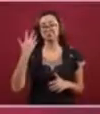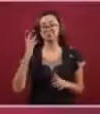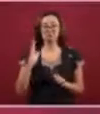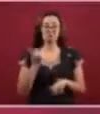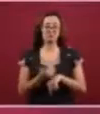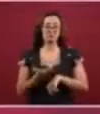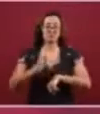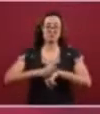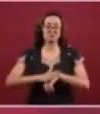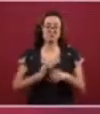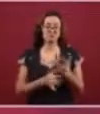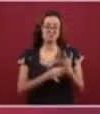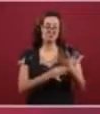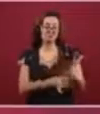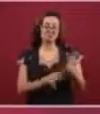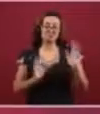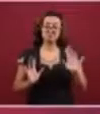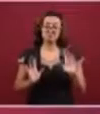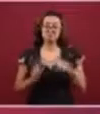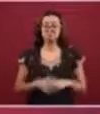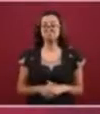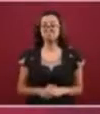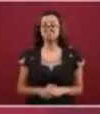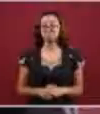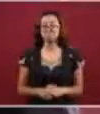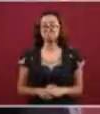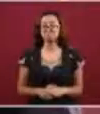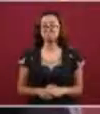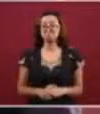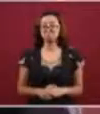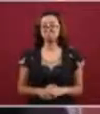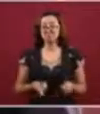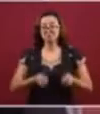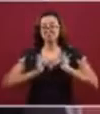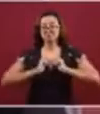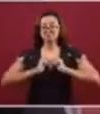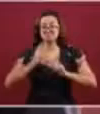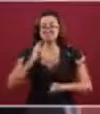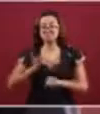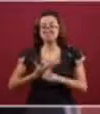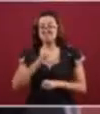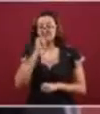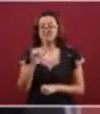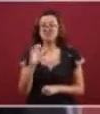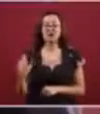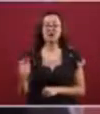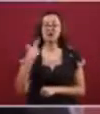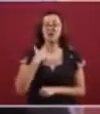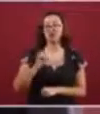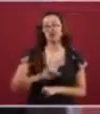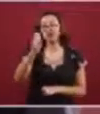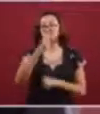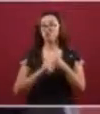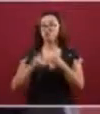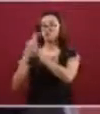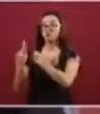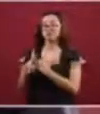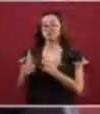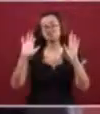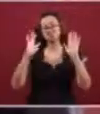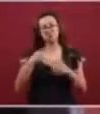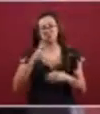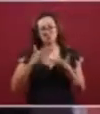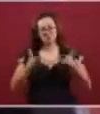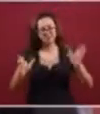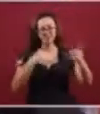la anterior administración, ¿verdad? Como te digo, no me tocó a mí lo de los excorresponsales. Pero estamos abiertos al